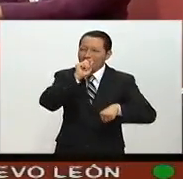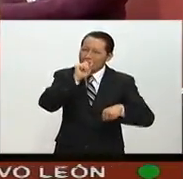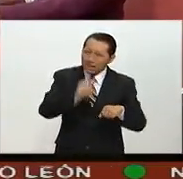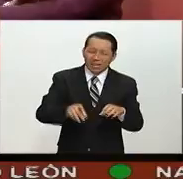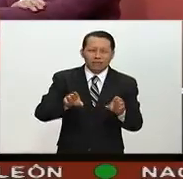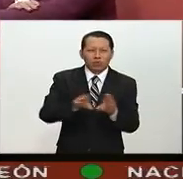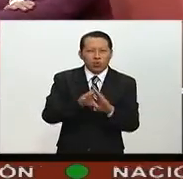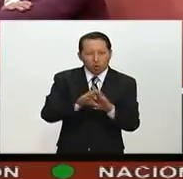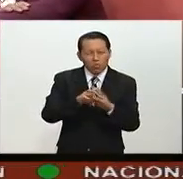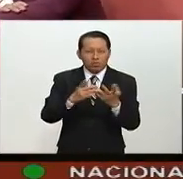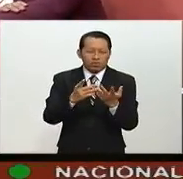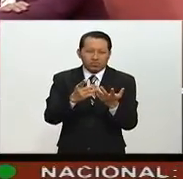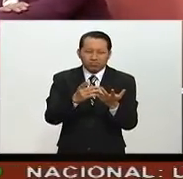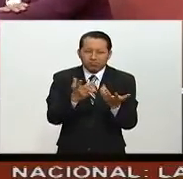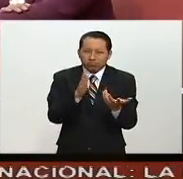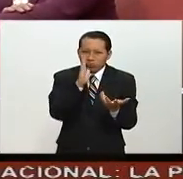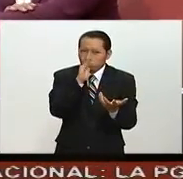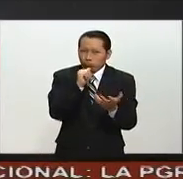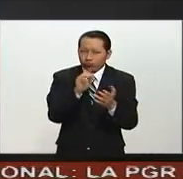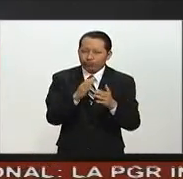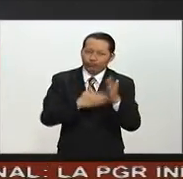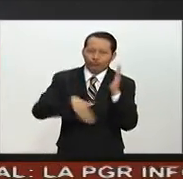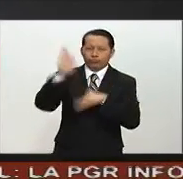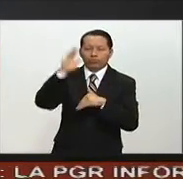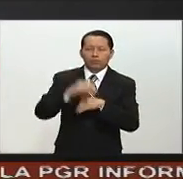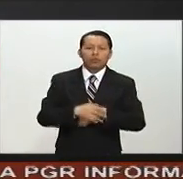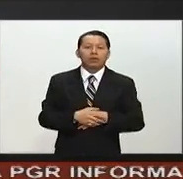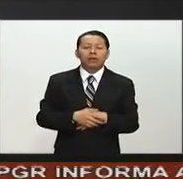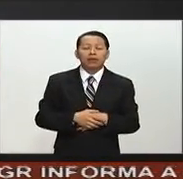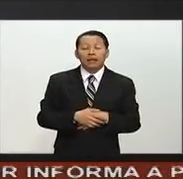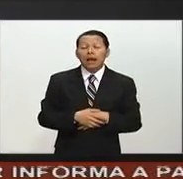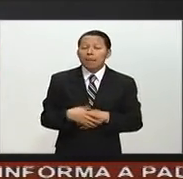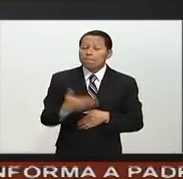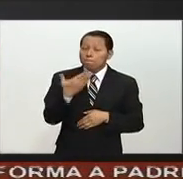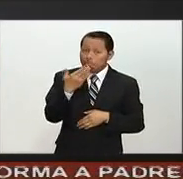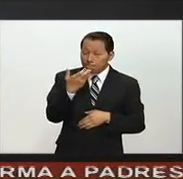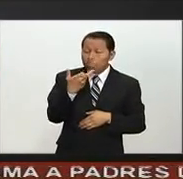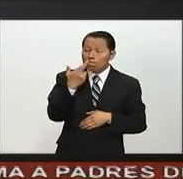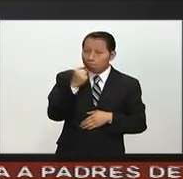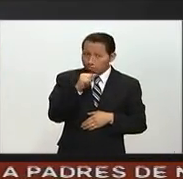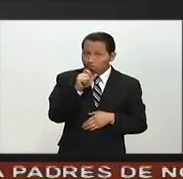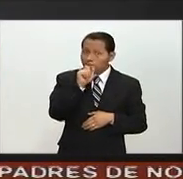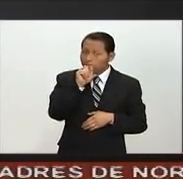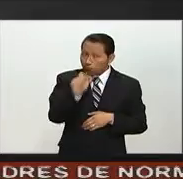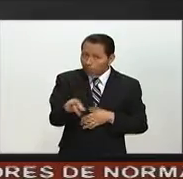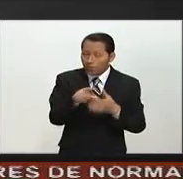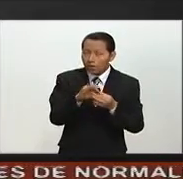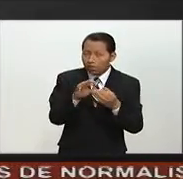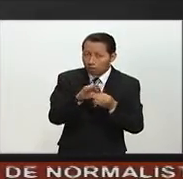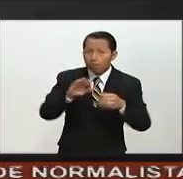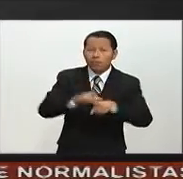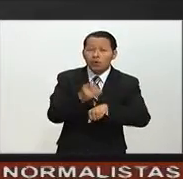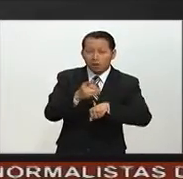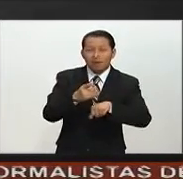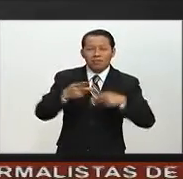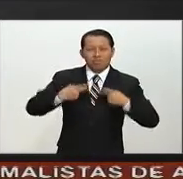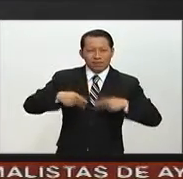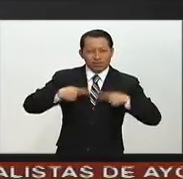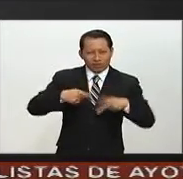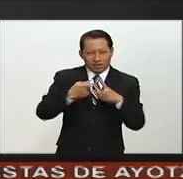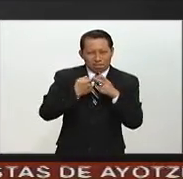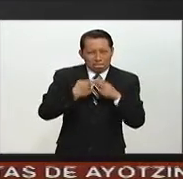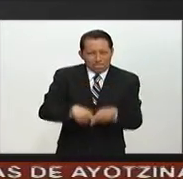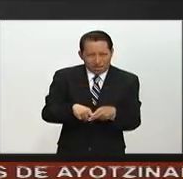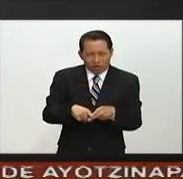círculo vicioso, ¿no? Una de las, qué bueno que uses esta frase porque una de las personas que empezó todo el movimiento de emprendimiento